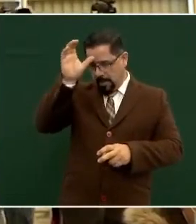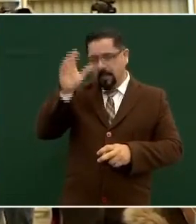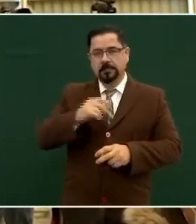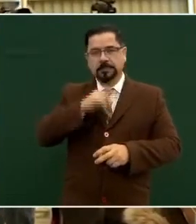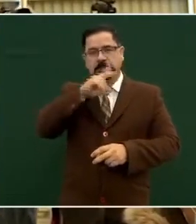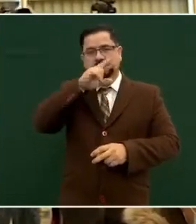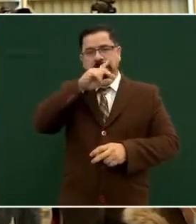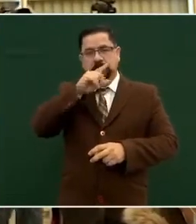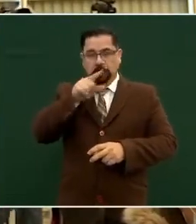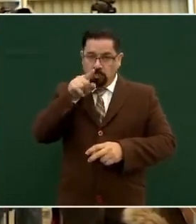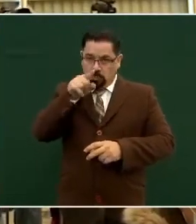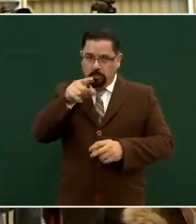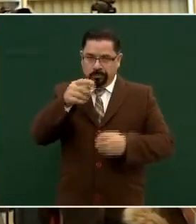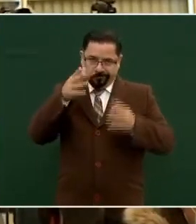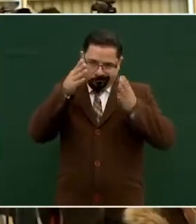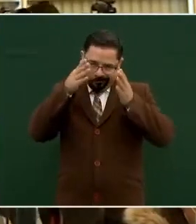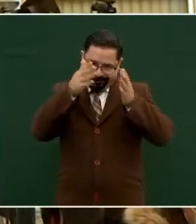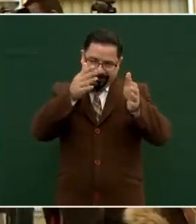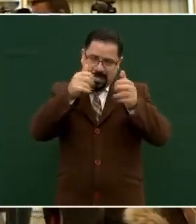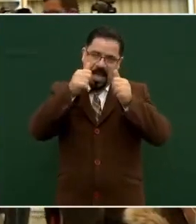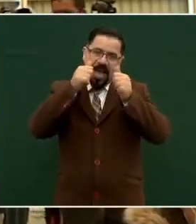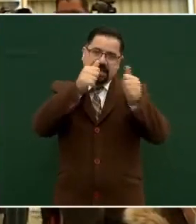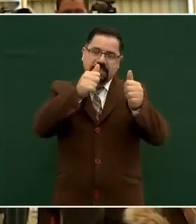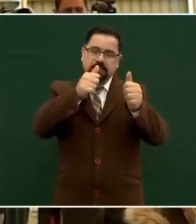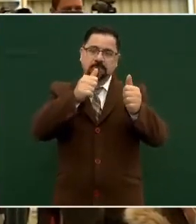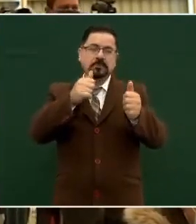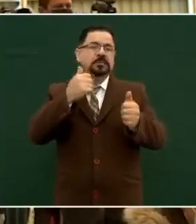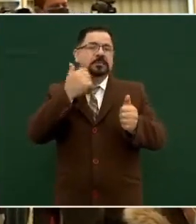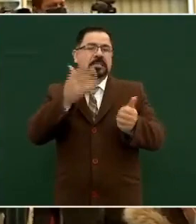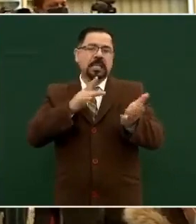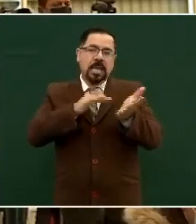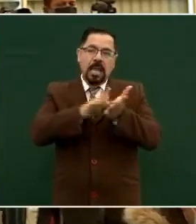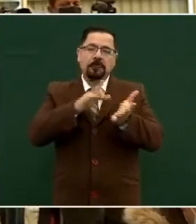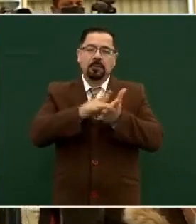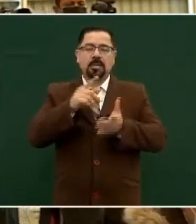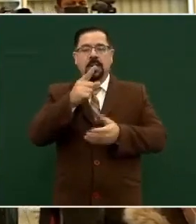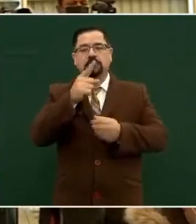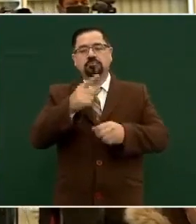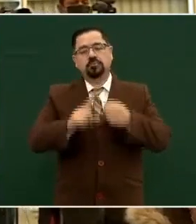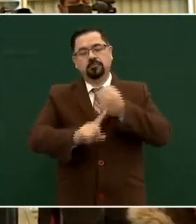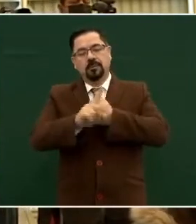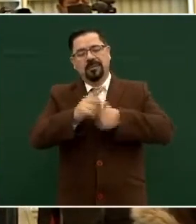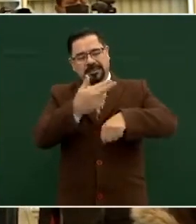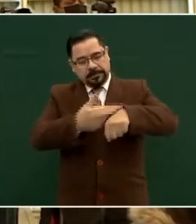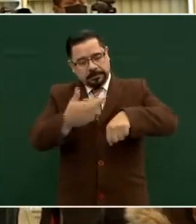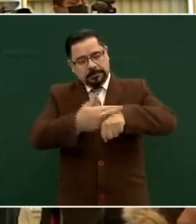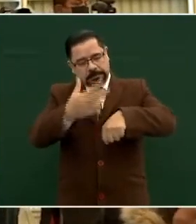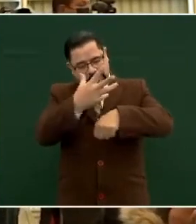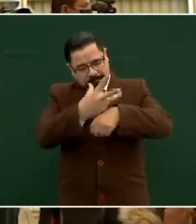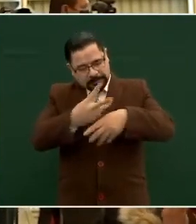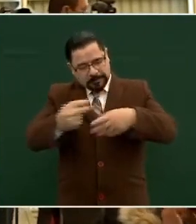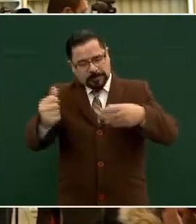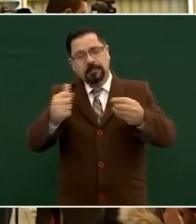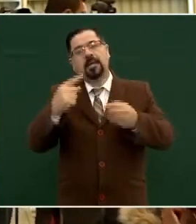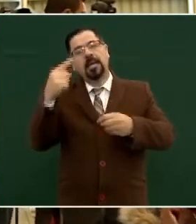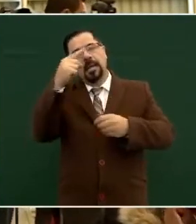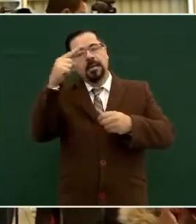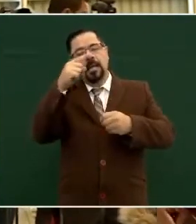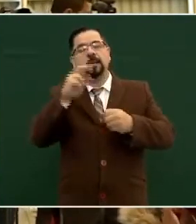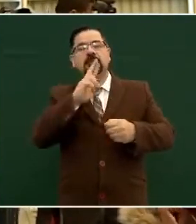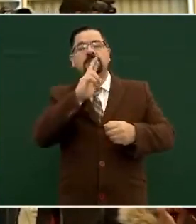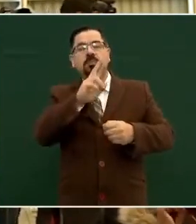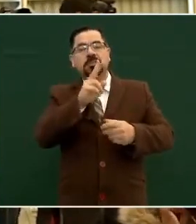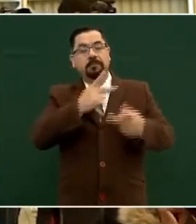Sé que usted ha metido mucho empeño en dar una solución y una respuesta a los habitantes del